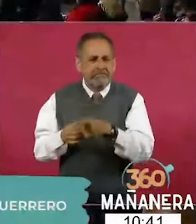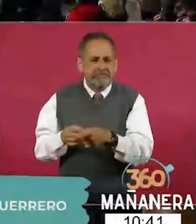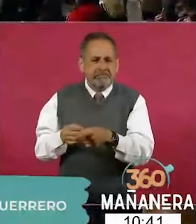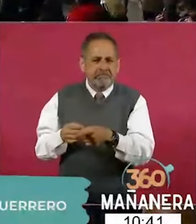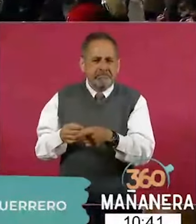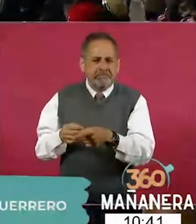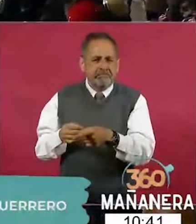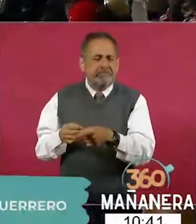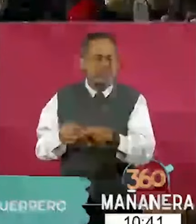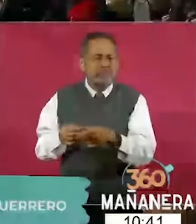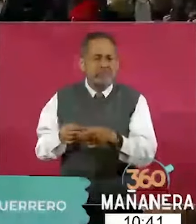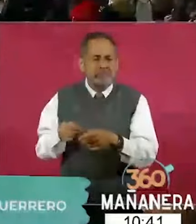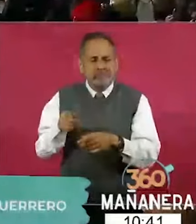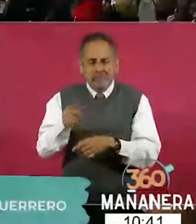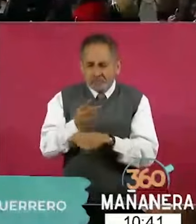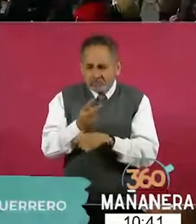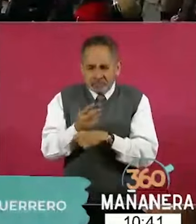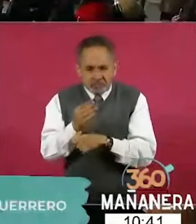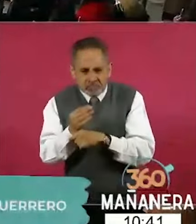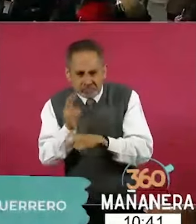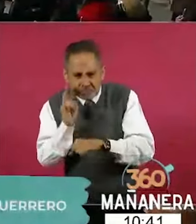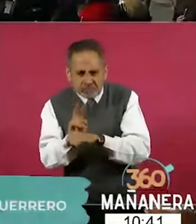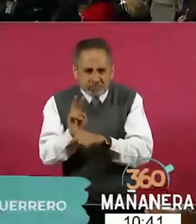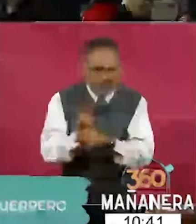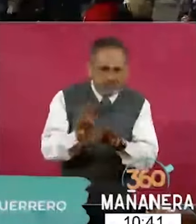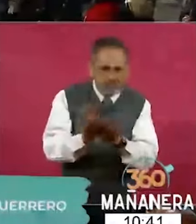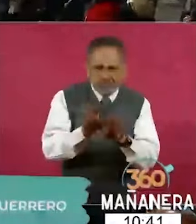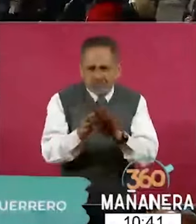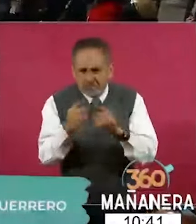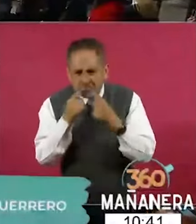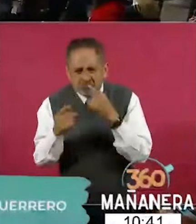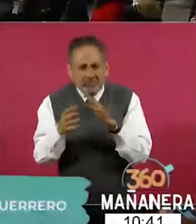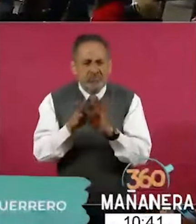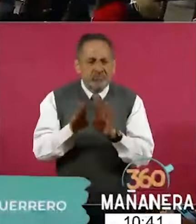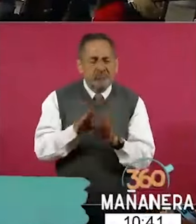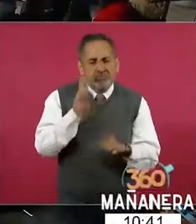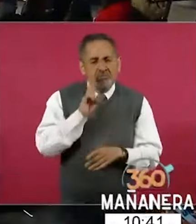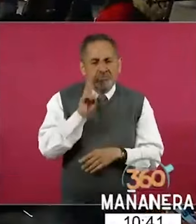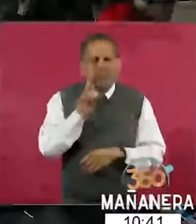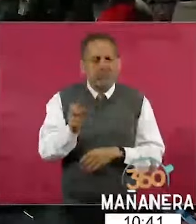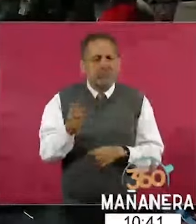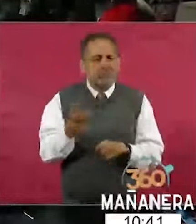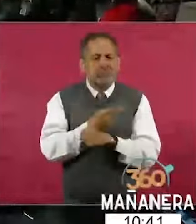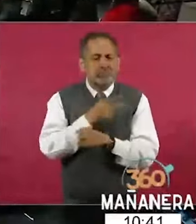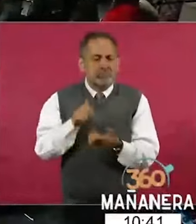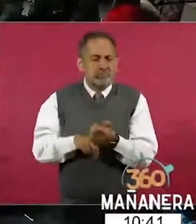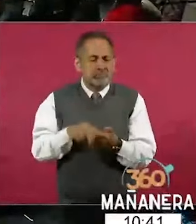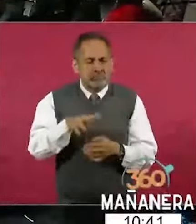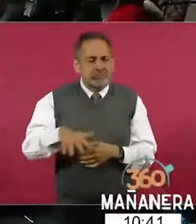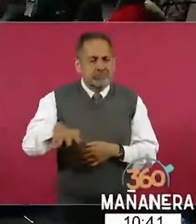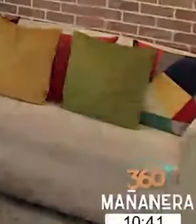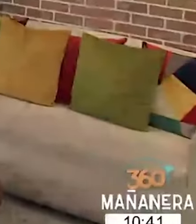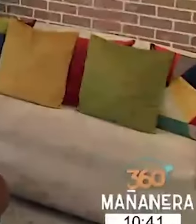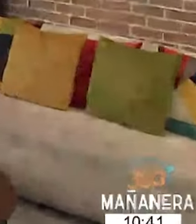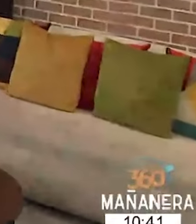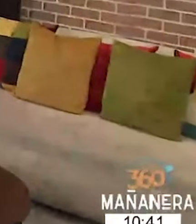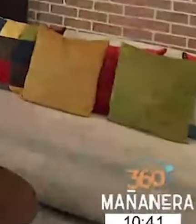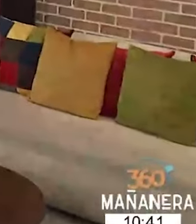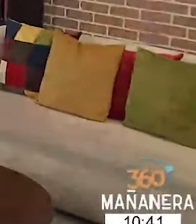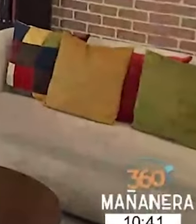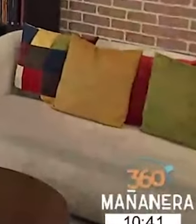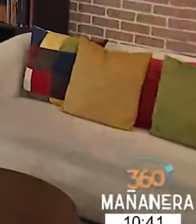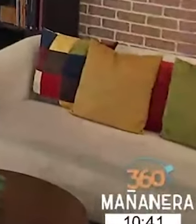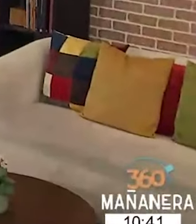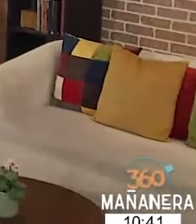eh monitoreando pendiente de todo lo que está sucediendo en Guerrero Y